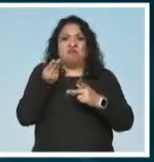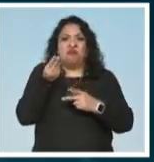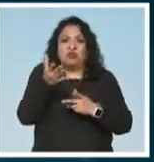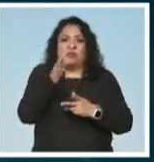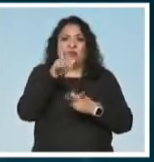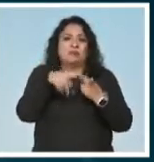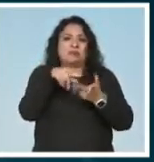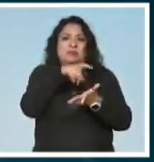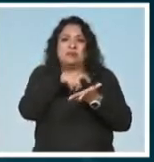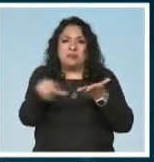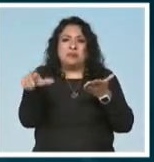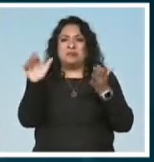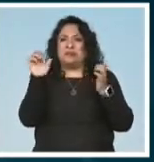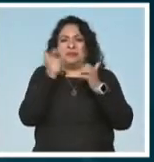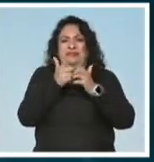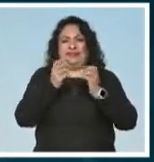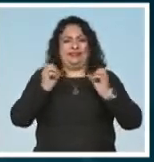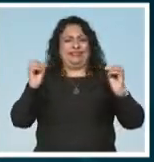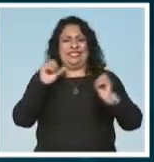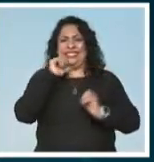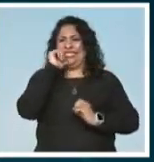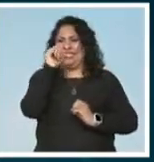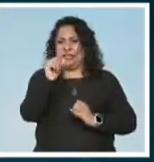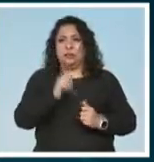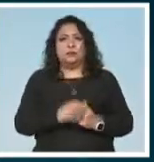ni compras, ni subvenciones, nada.